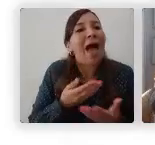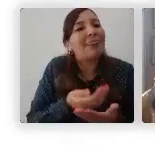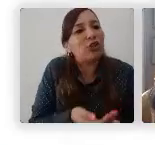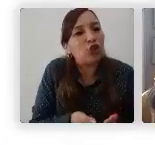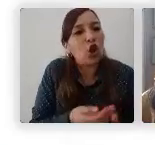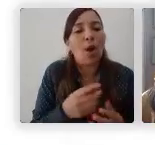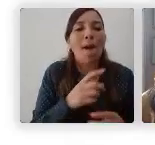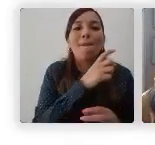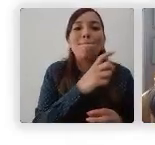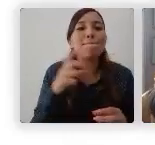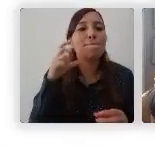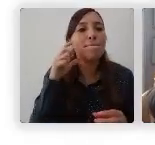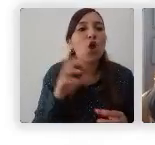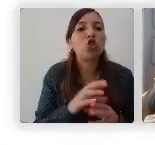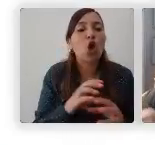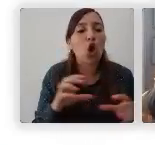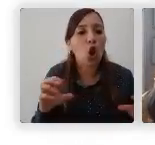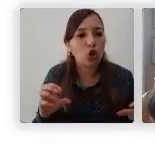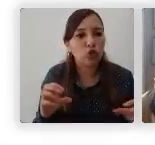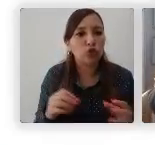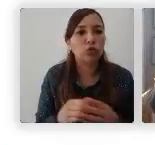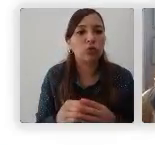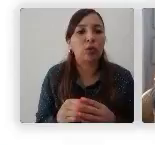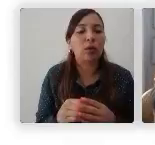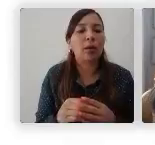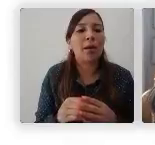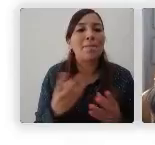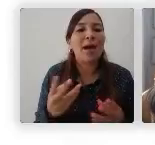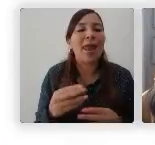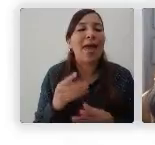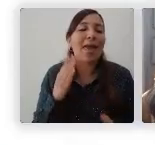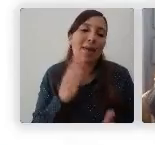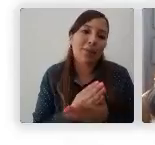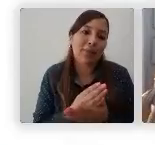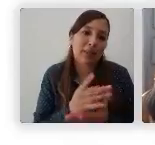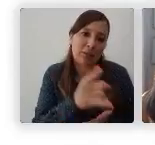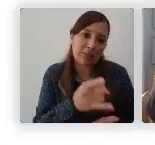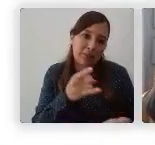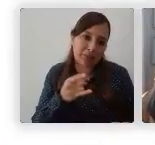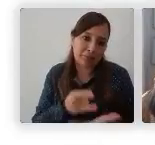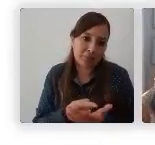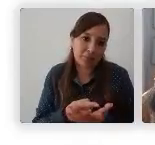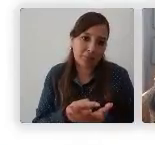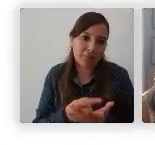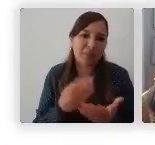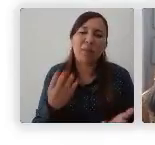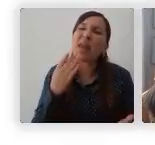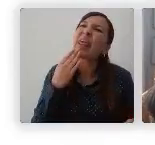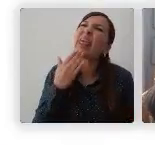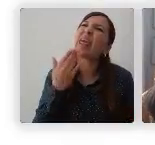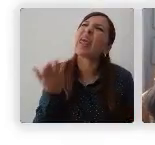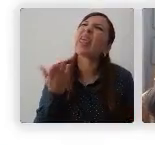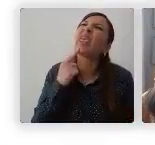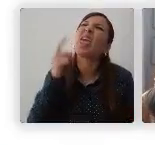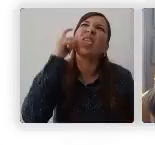protocolos sí que tienen que ser incluidos en cada una de esas etapas y también las necesidades del nuevo turista es